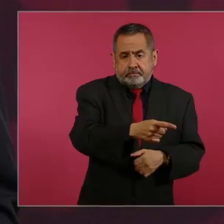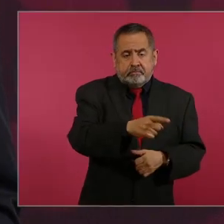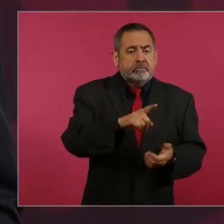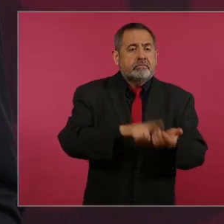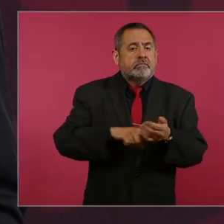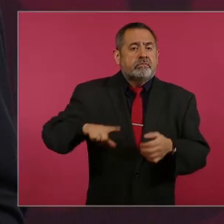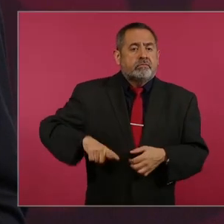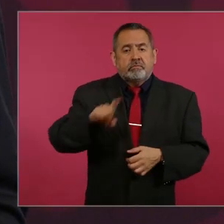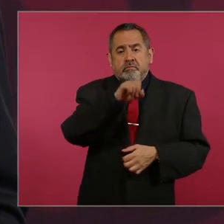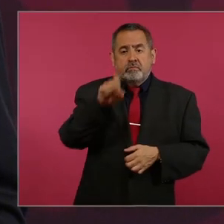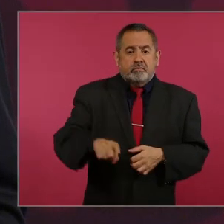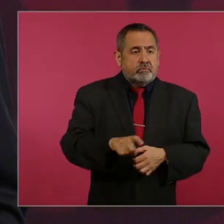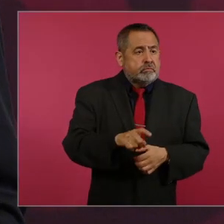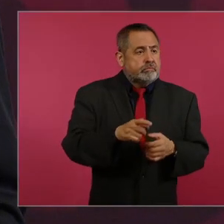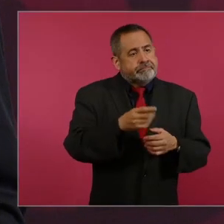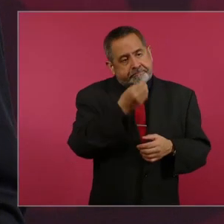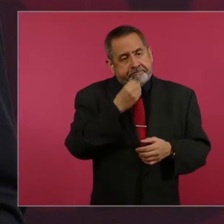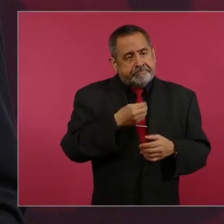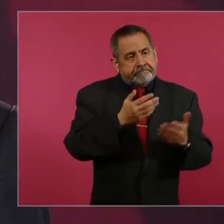Texas